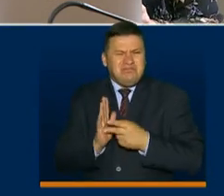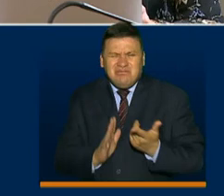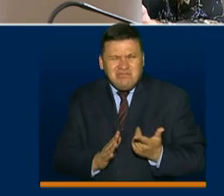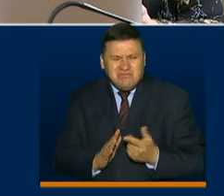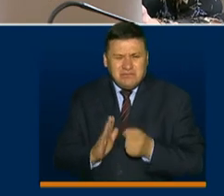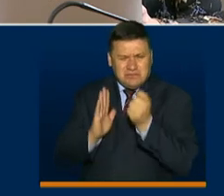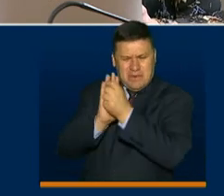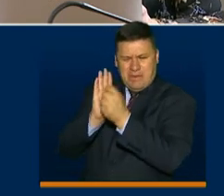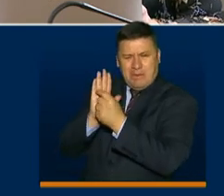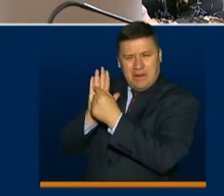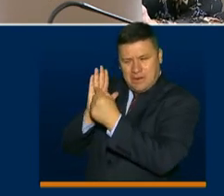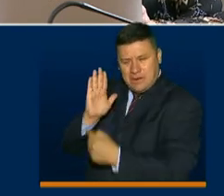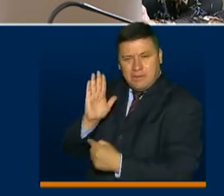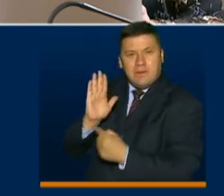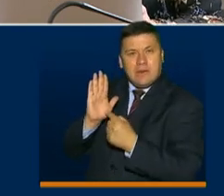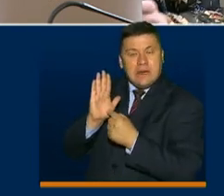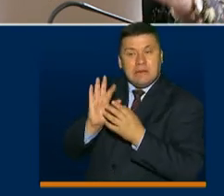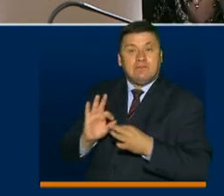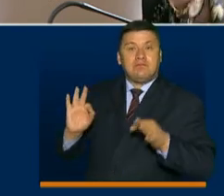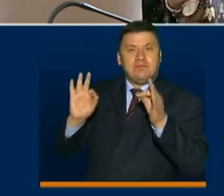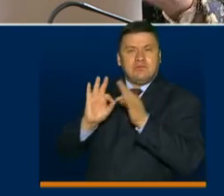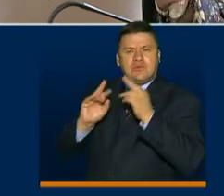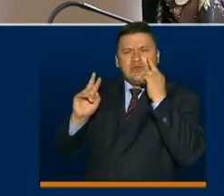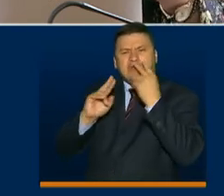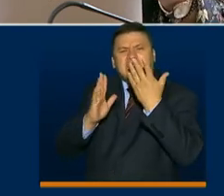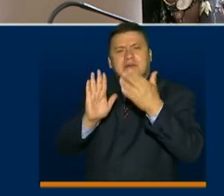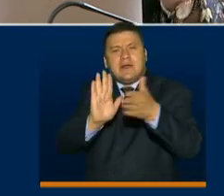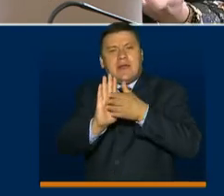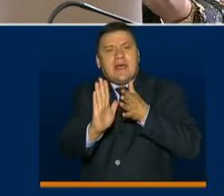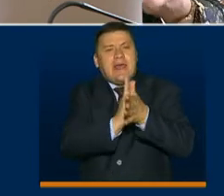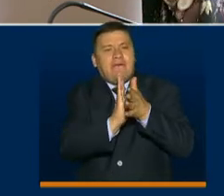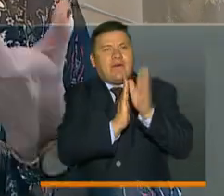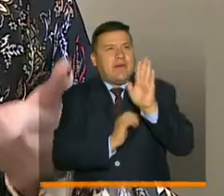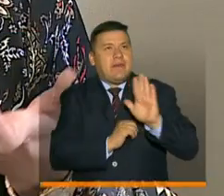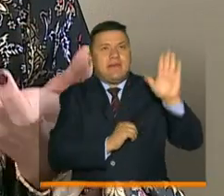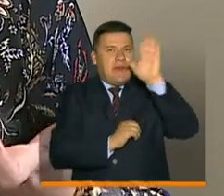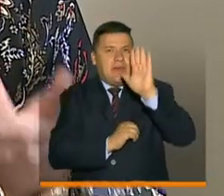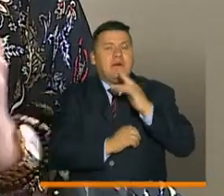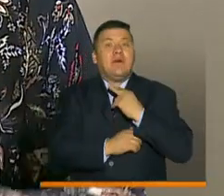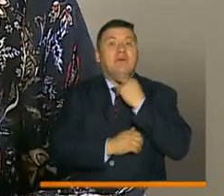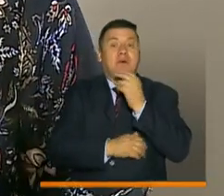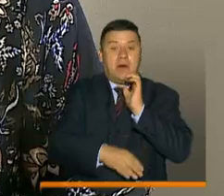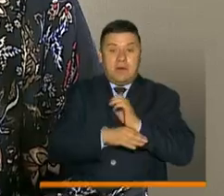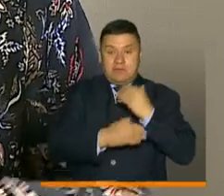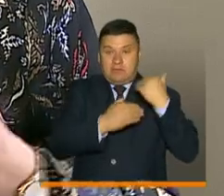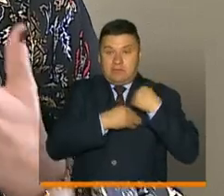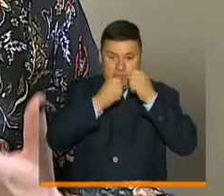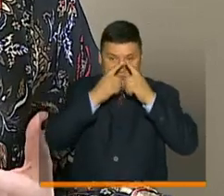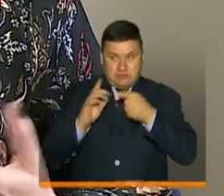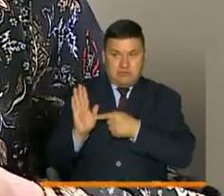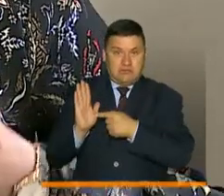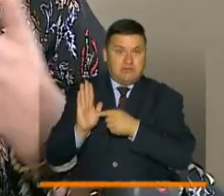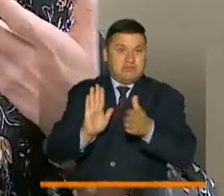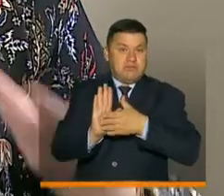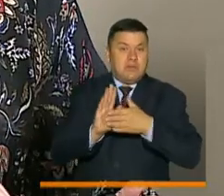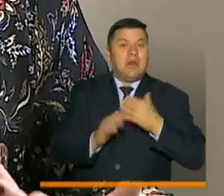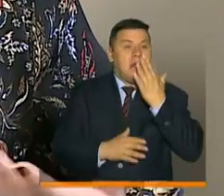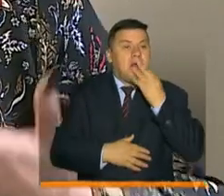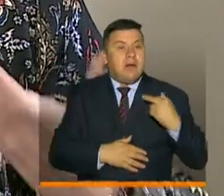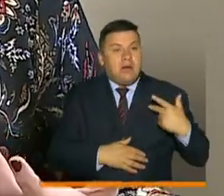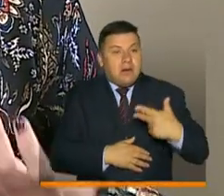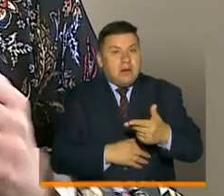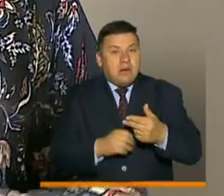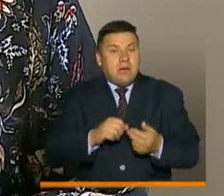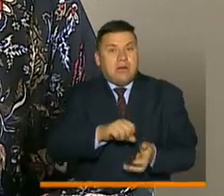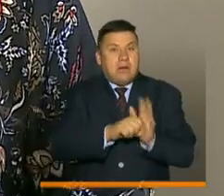los lineamientos? Los lineamientos parten de una premisa de conocer la información territorial, tiene la voz la entidad territorial. Segundo, la evolución de la